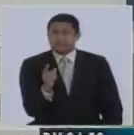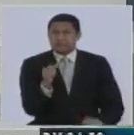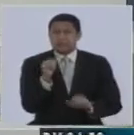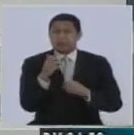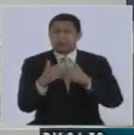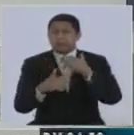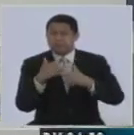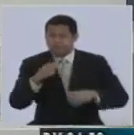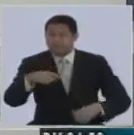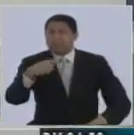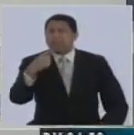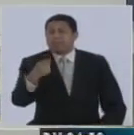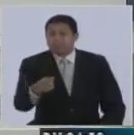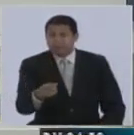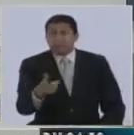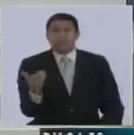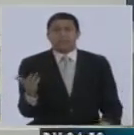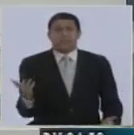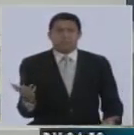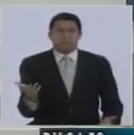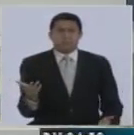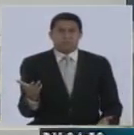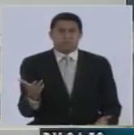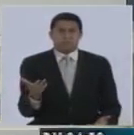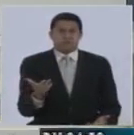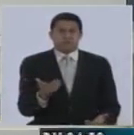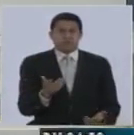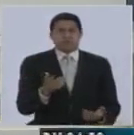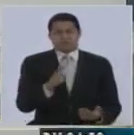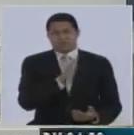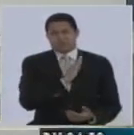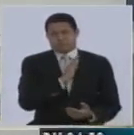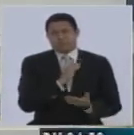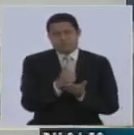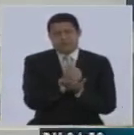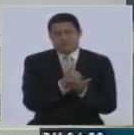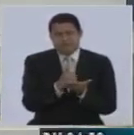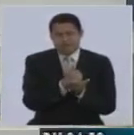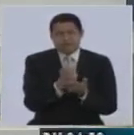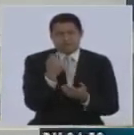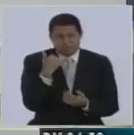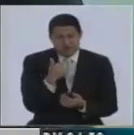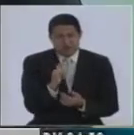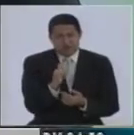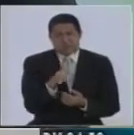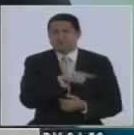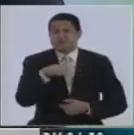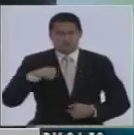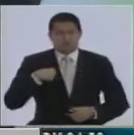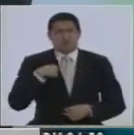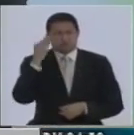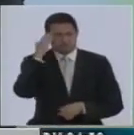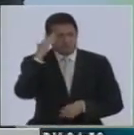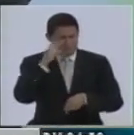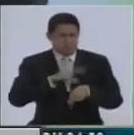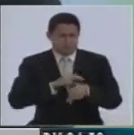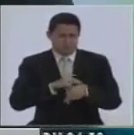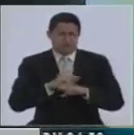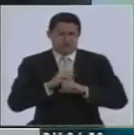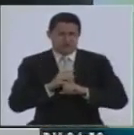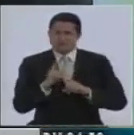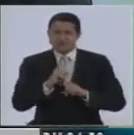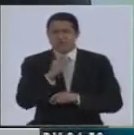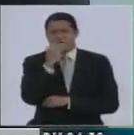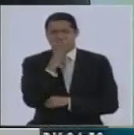que son productos de la de su efecto farmacológico pero que nosotros los médicos conocemos y que no es bueno